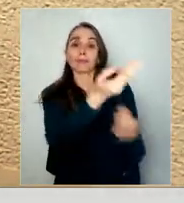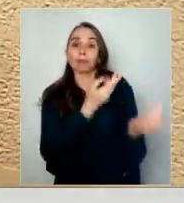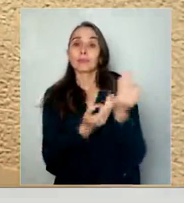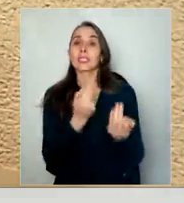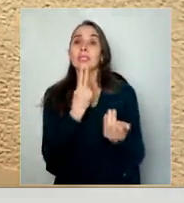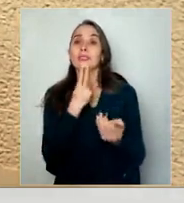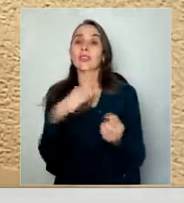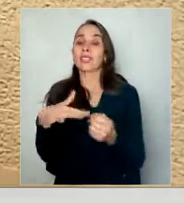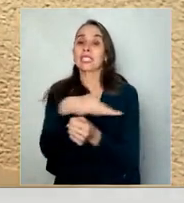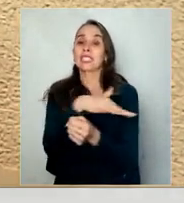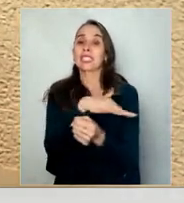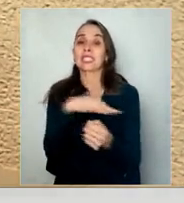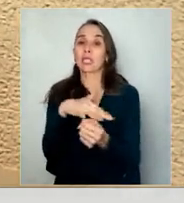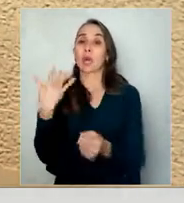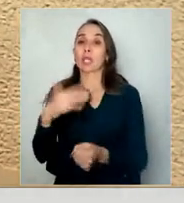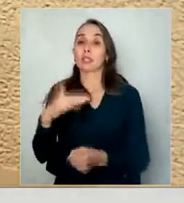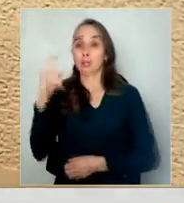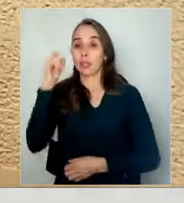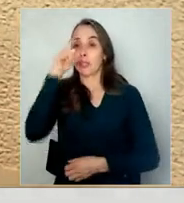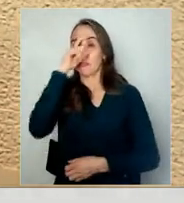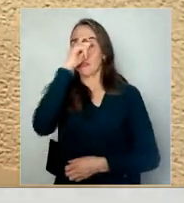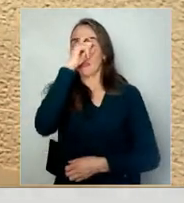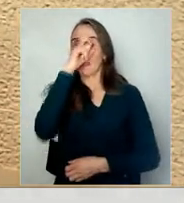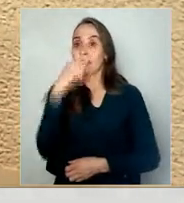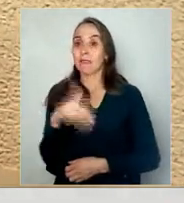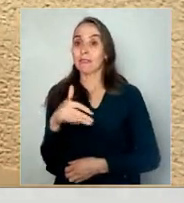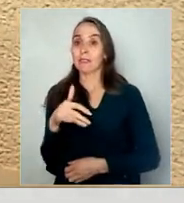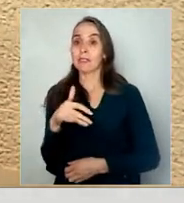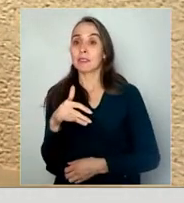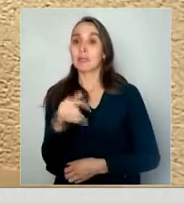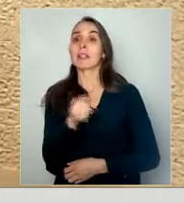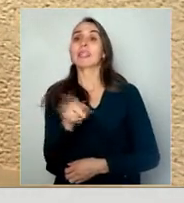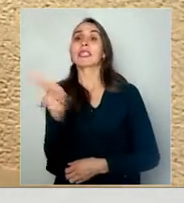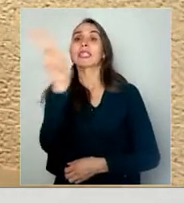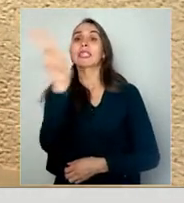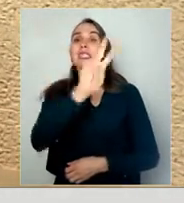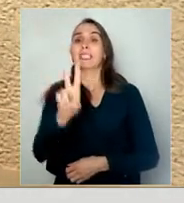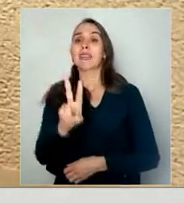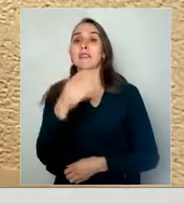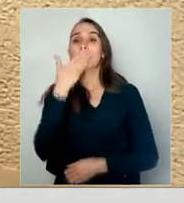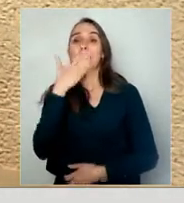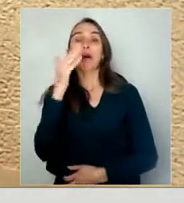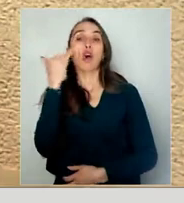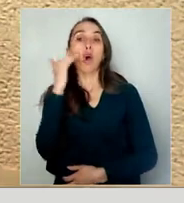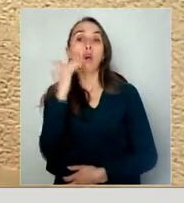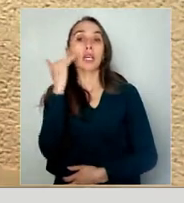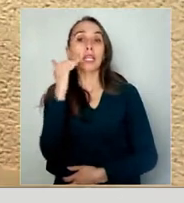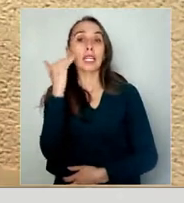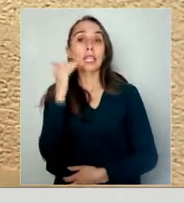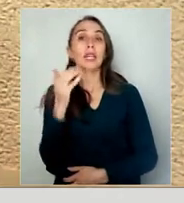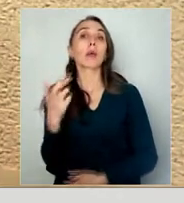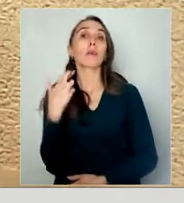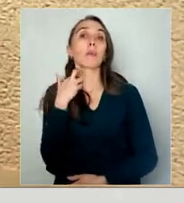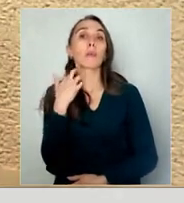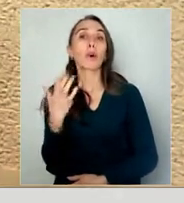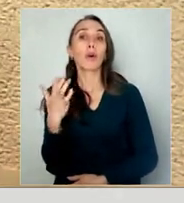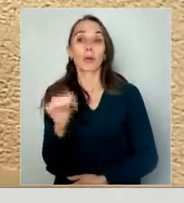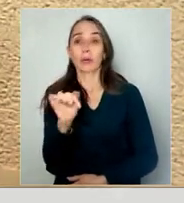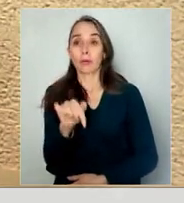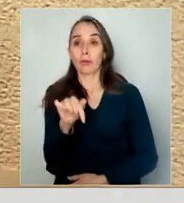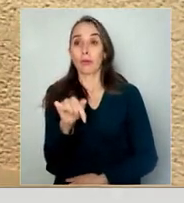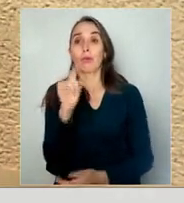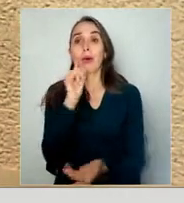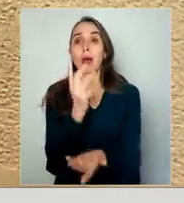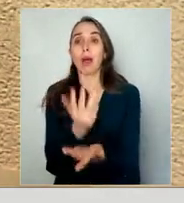compleja en el servicio de mejor niñez porque En definitiva hoy día existe el